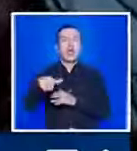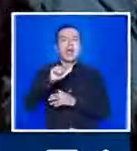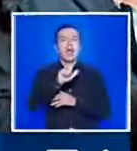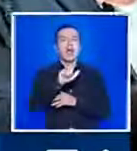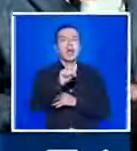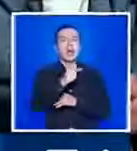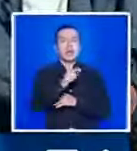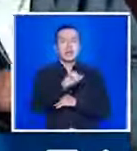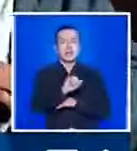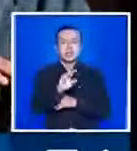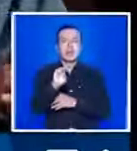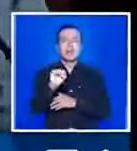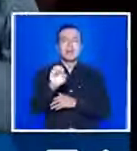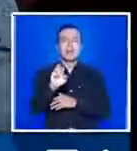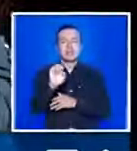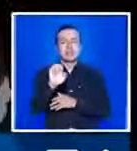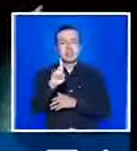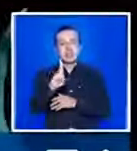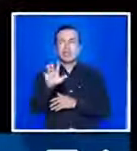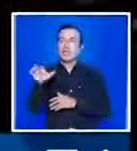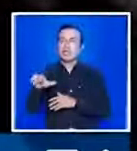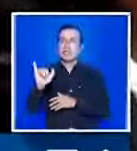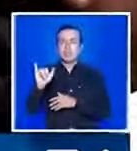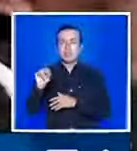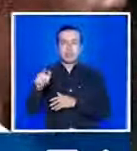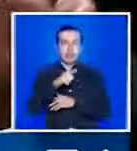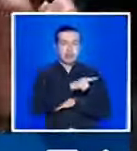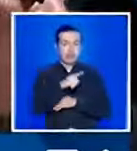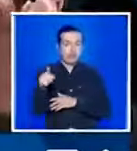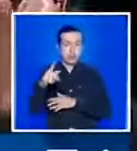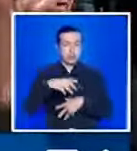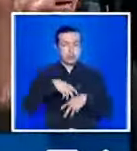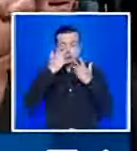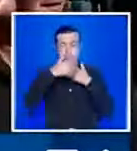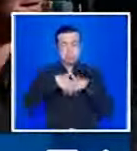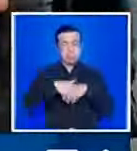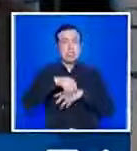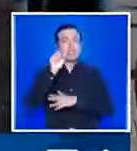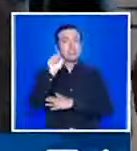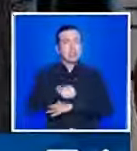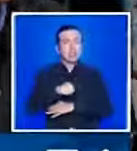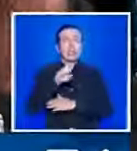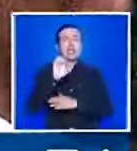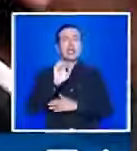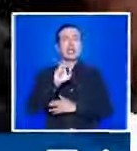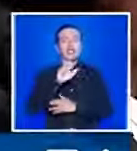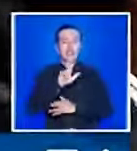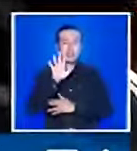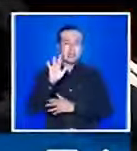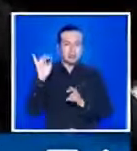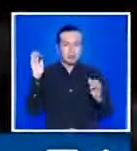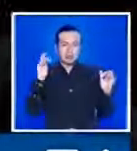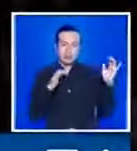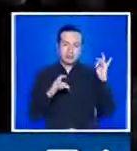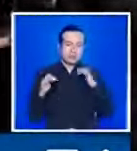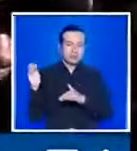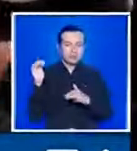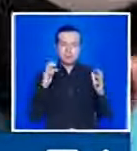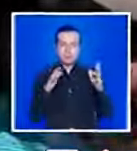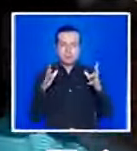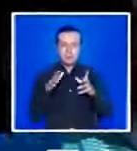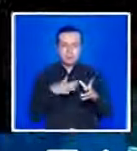y El Tingo. Van a descender a la E35. Sí, justamente a la E35. Estamos aquí ya concentrándonos de